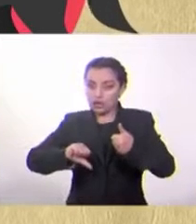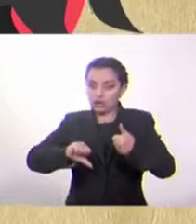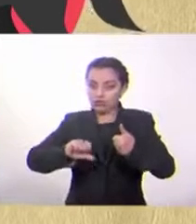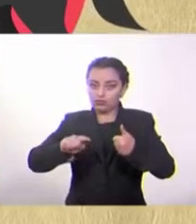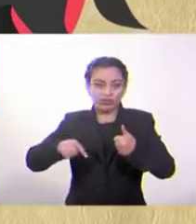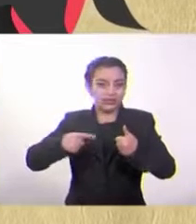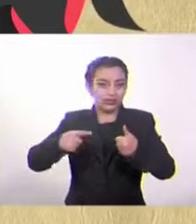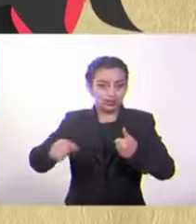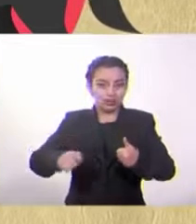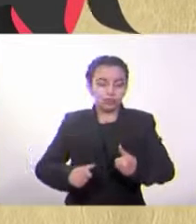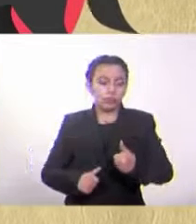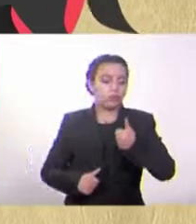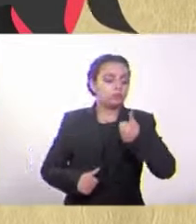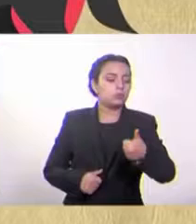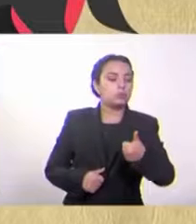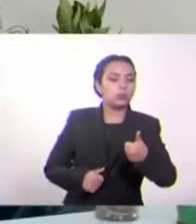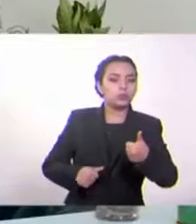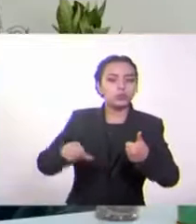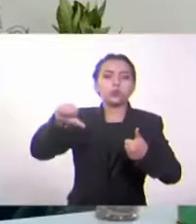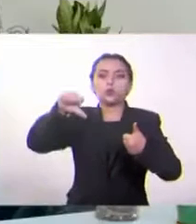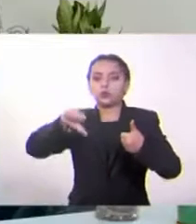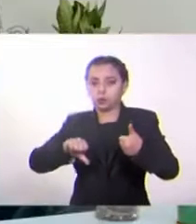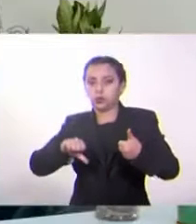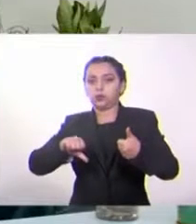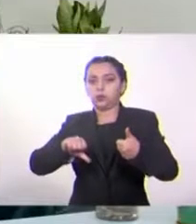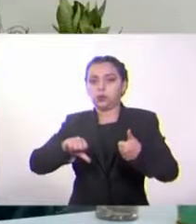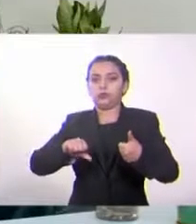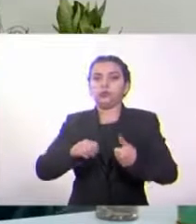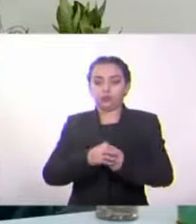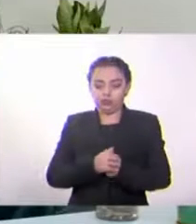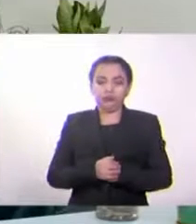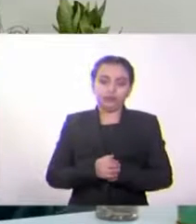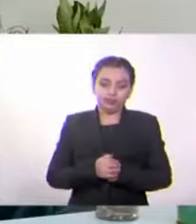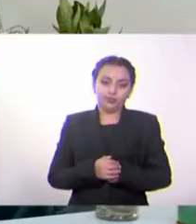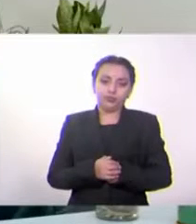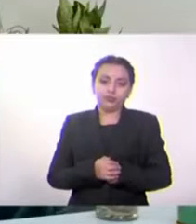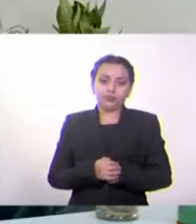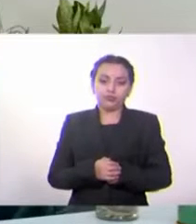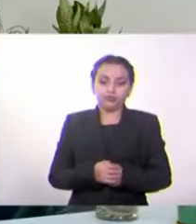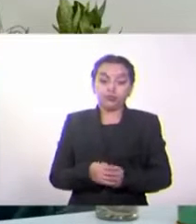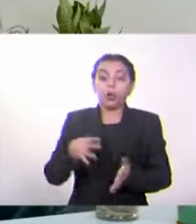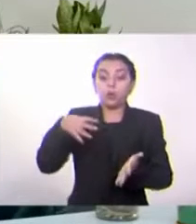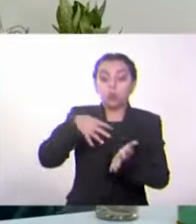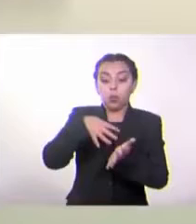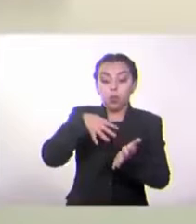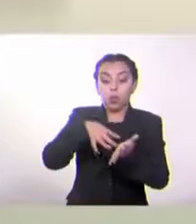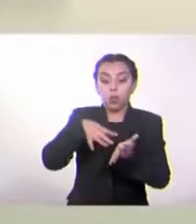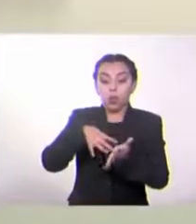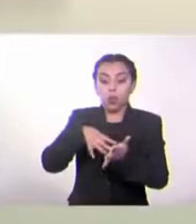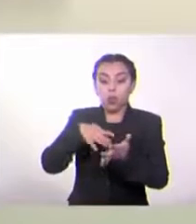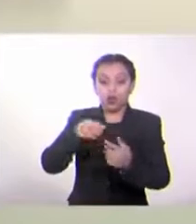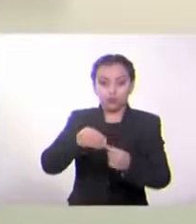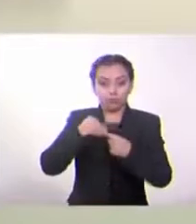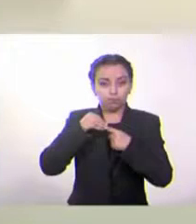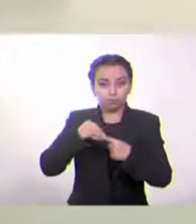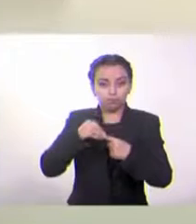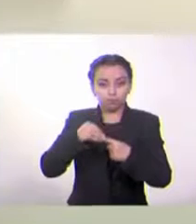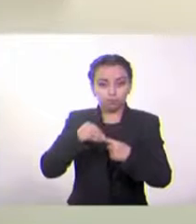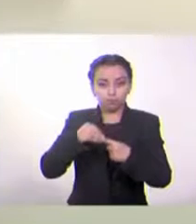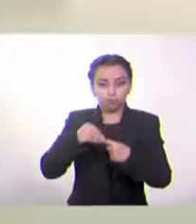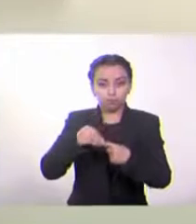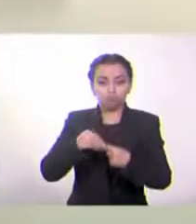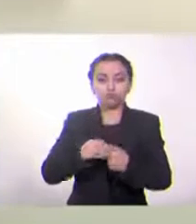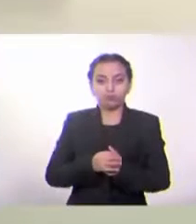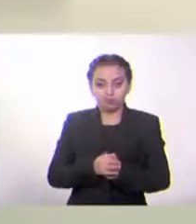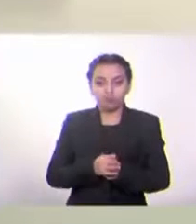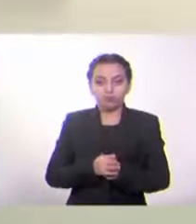del bien que castiga a otra. Los mitos van a ser de pueblos específicos. Cada pueblo tendrá su mito, y